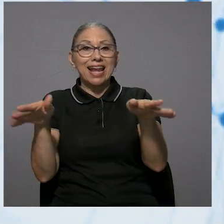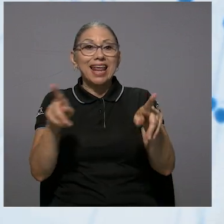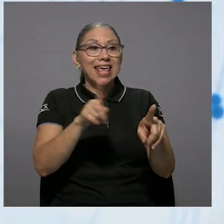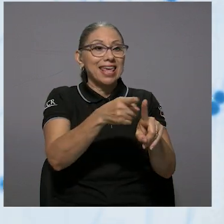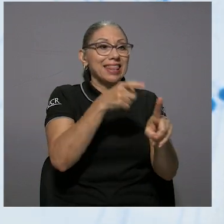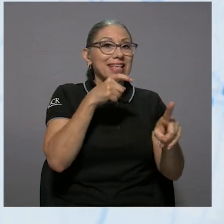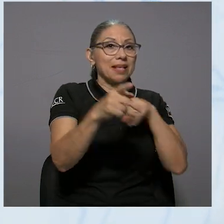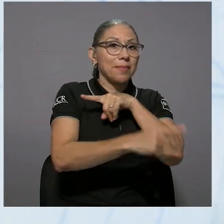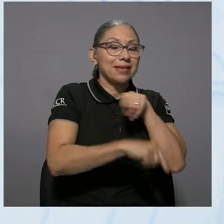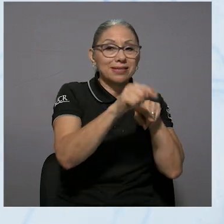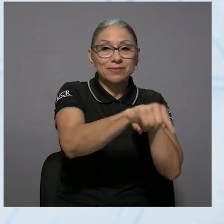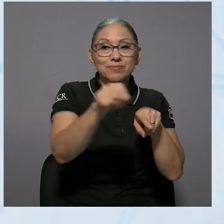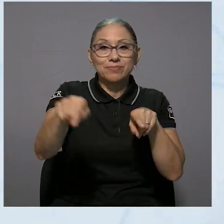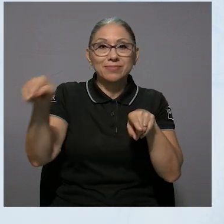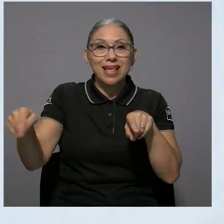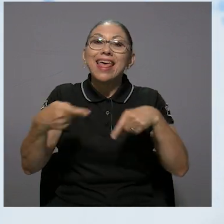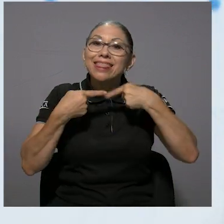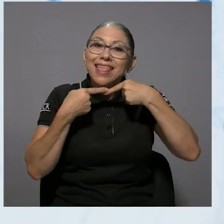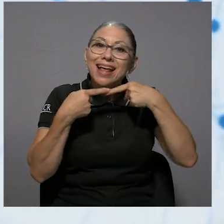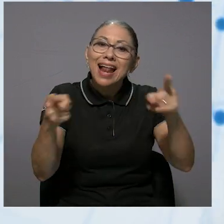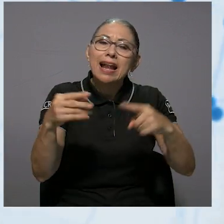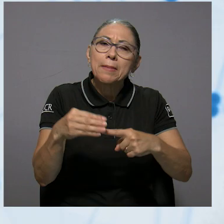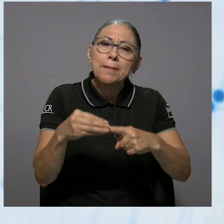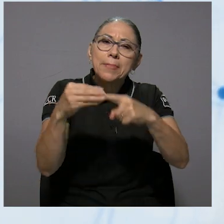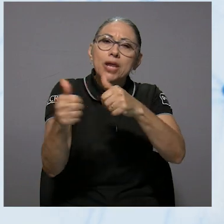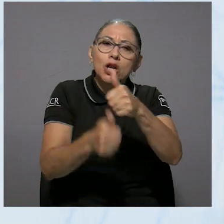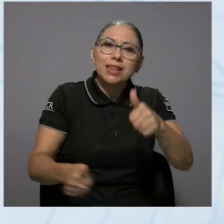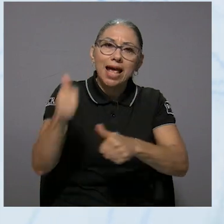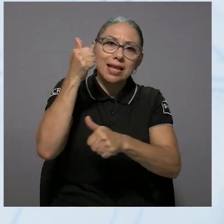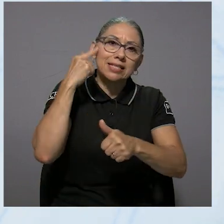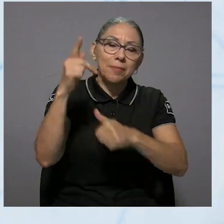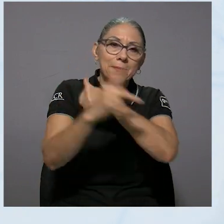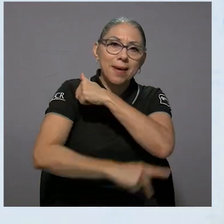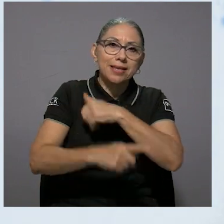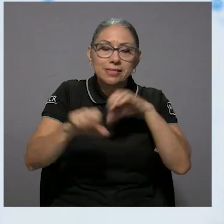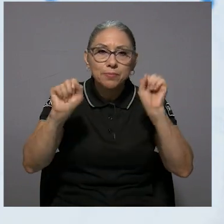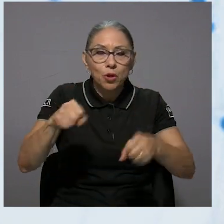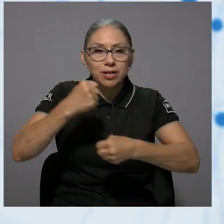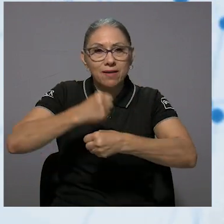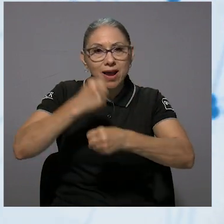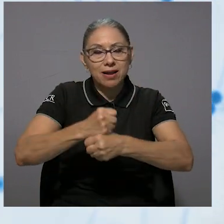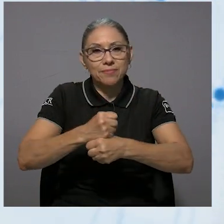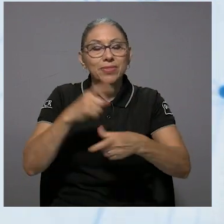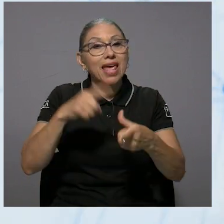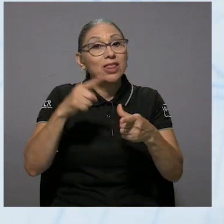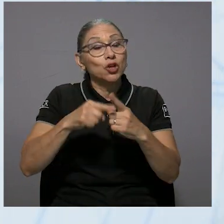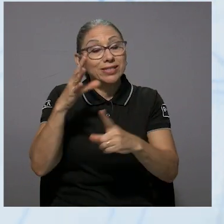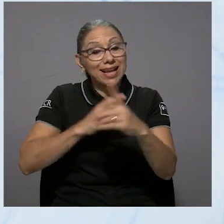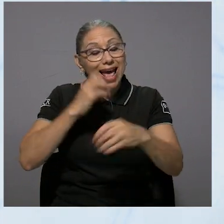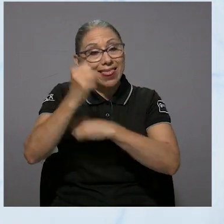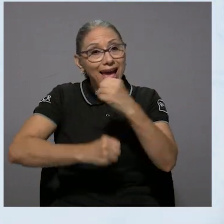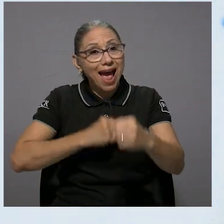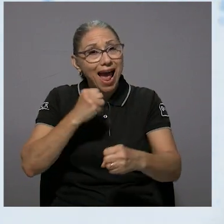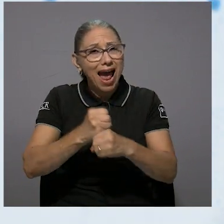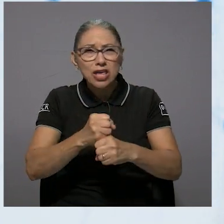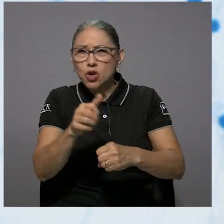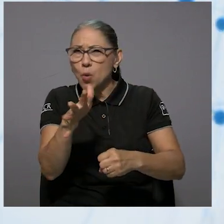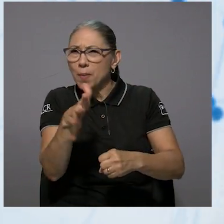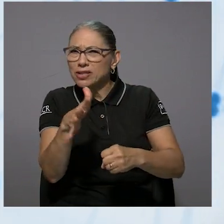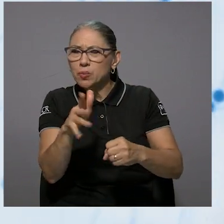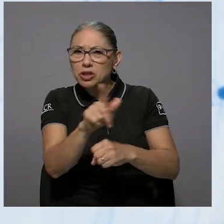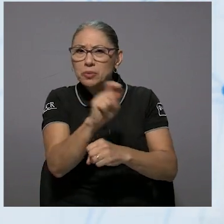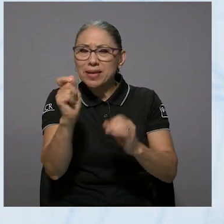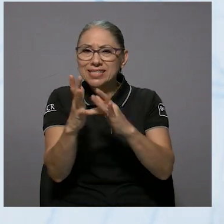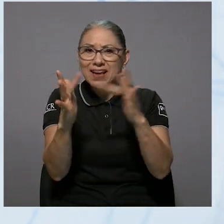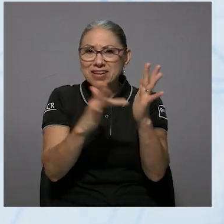áreas que sean declaradas prioritarias para muchos de los países y poder trabajar de esta forma. Entonces, cada año se abre más o